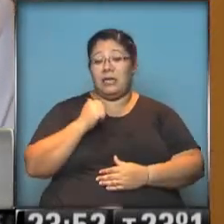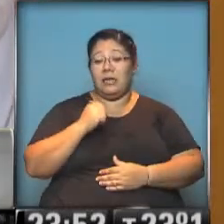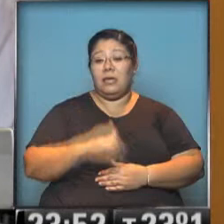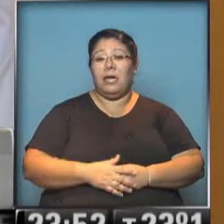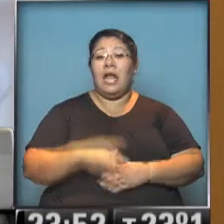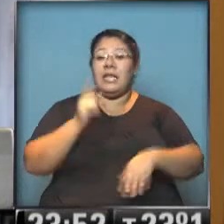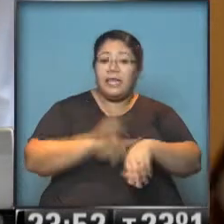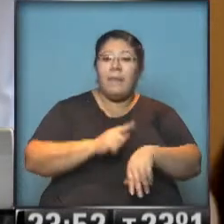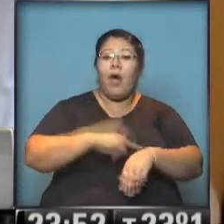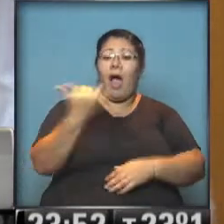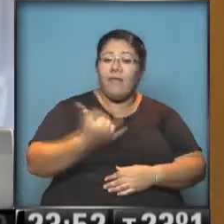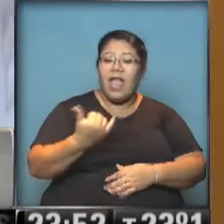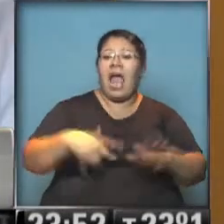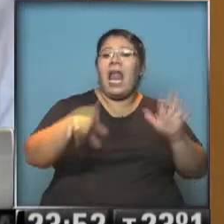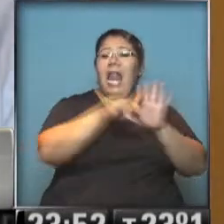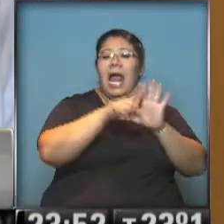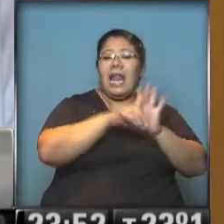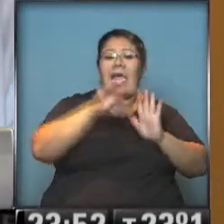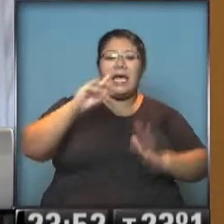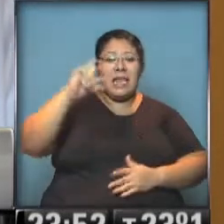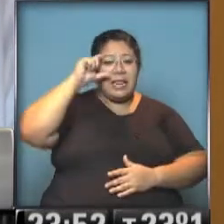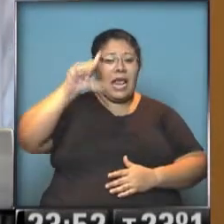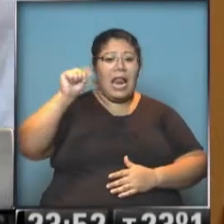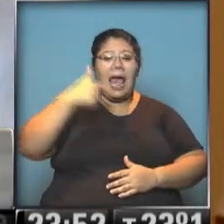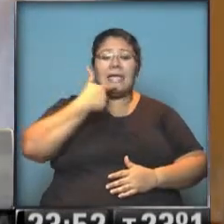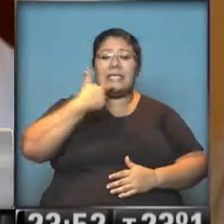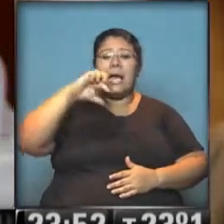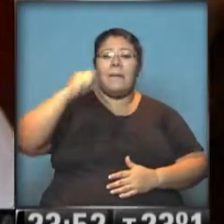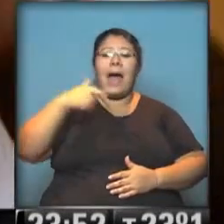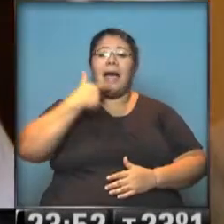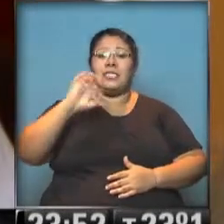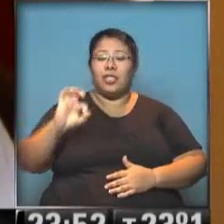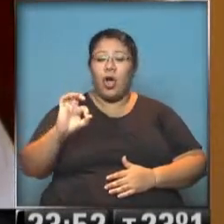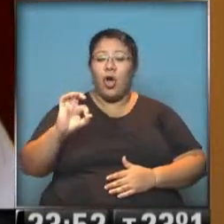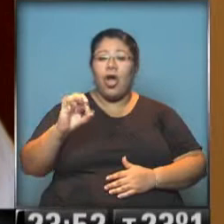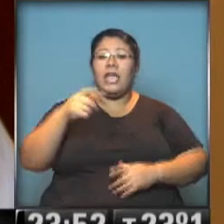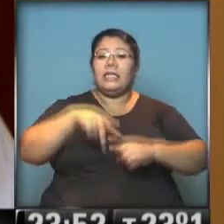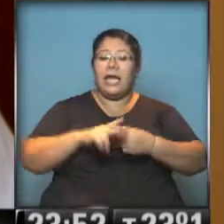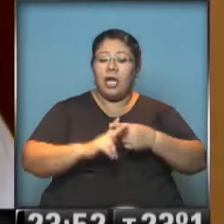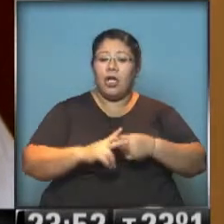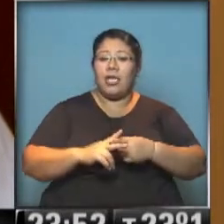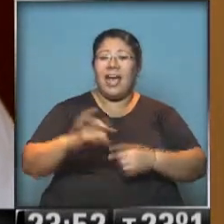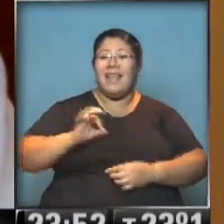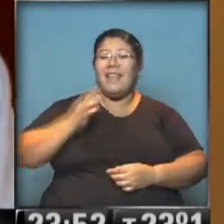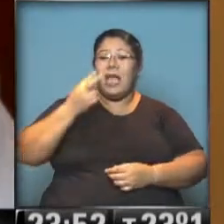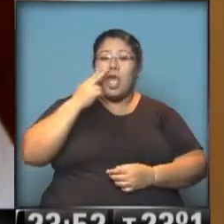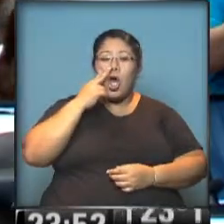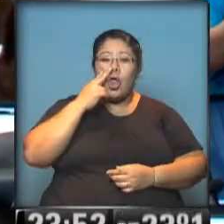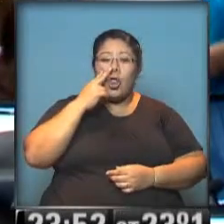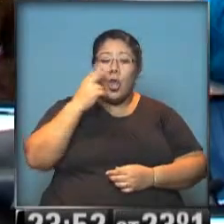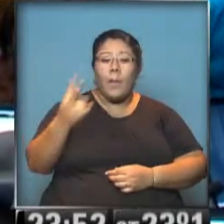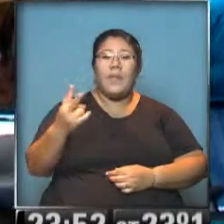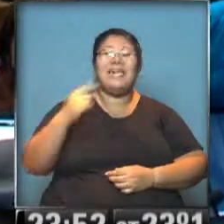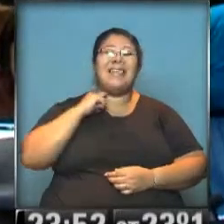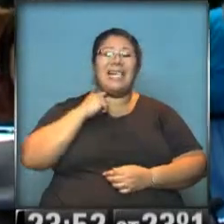tiempo, la ley de las PASO y de la tecnología es de diciembre del 2013, más de un año.